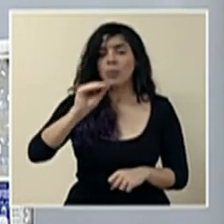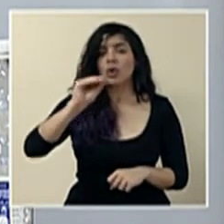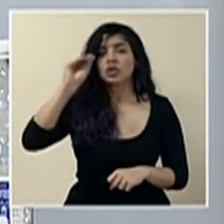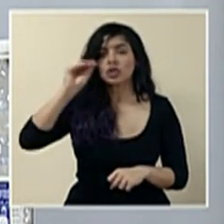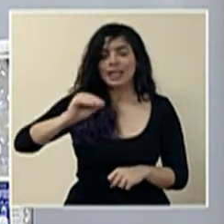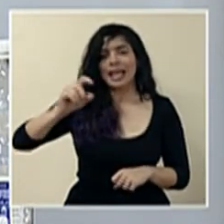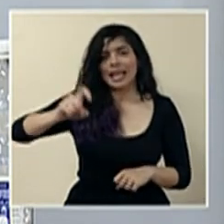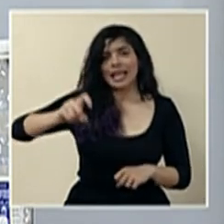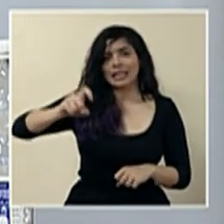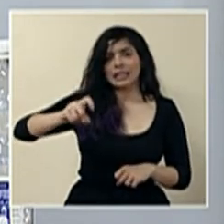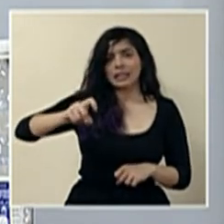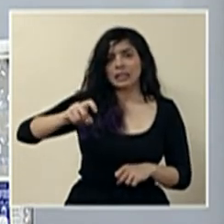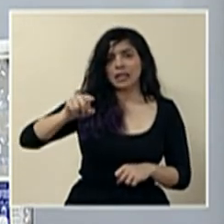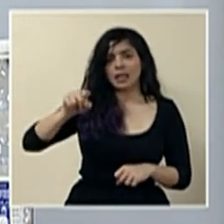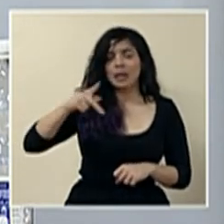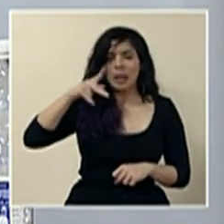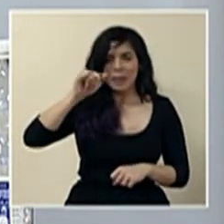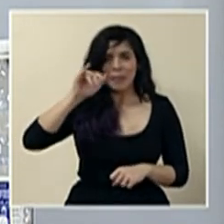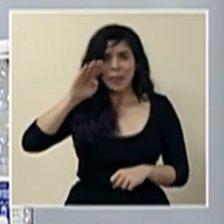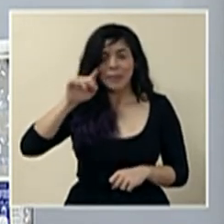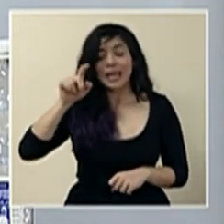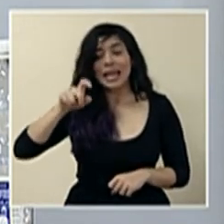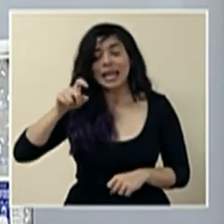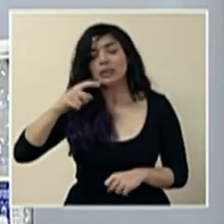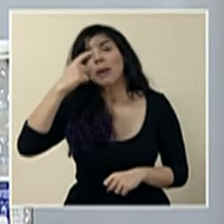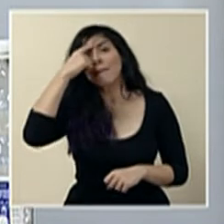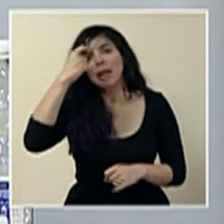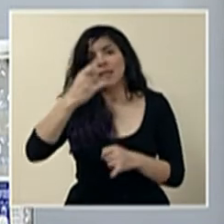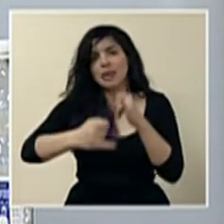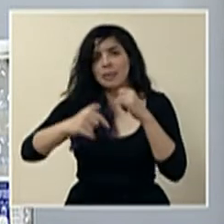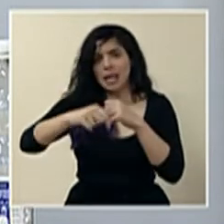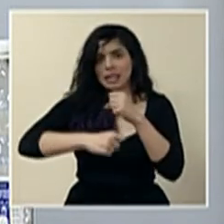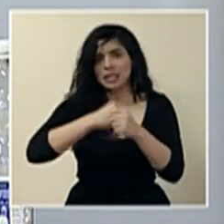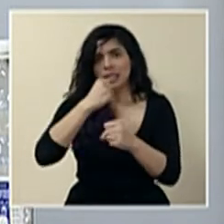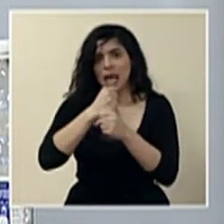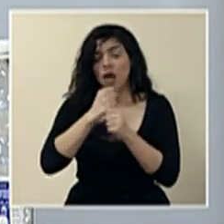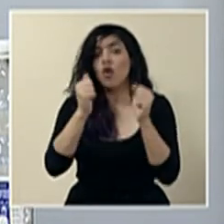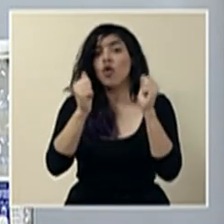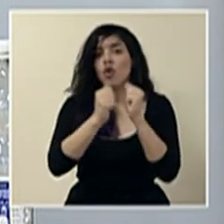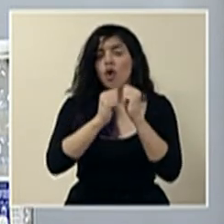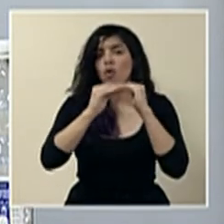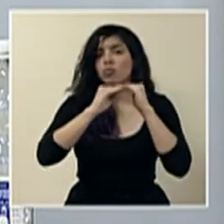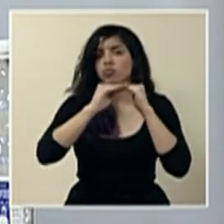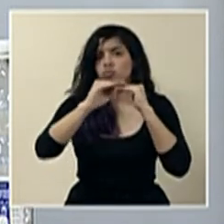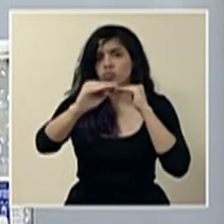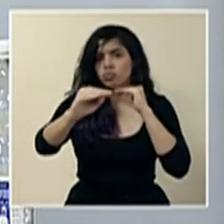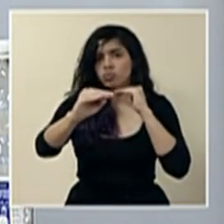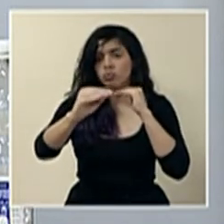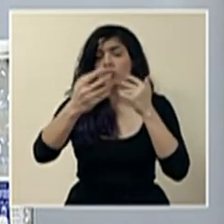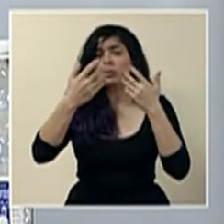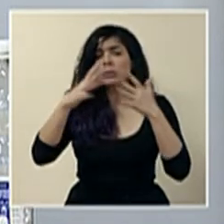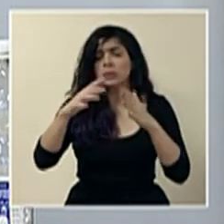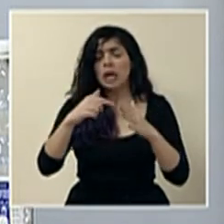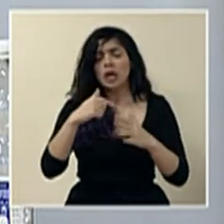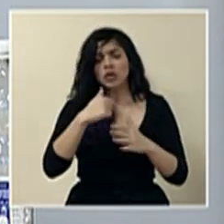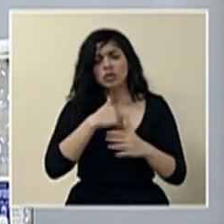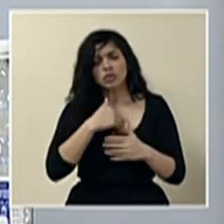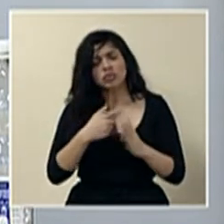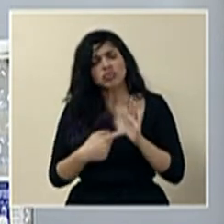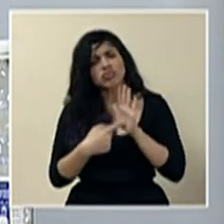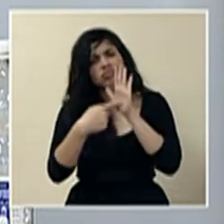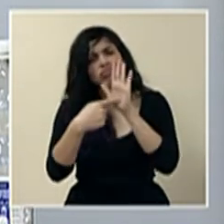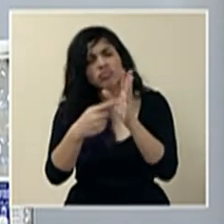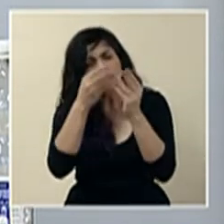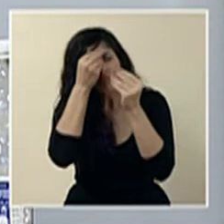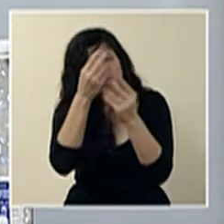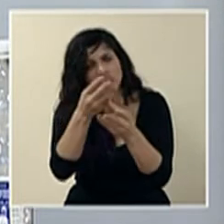12.75% del PIB para cerrar el año de una manera sostenible. Les he dado a ustedes las